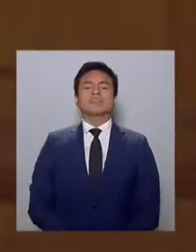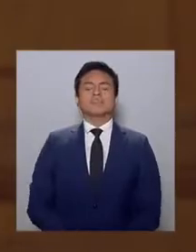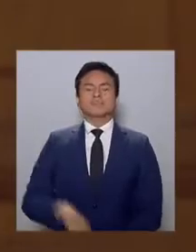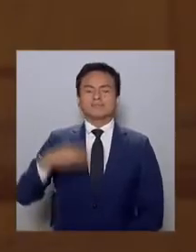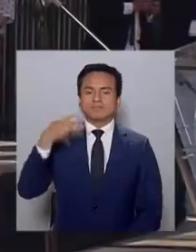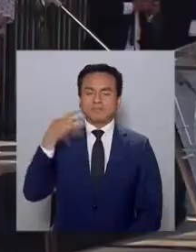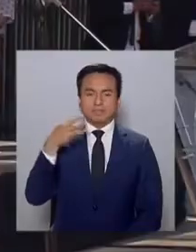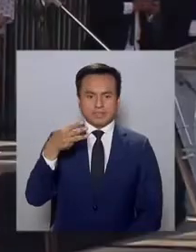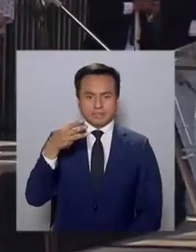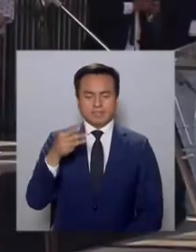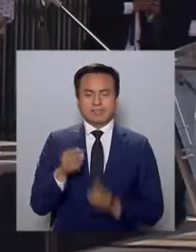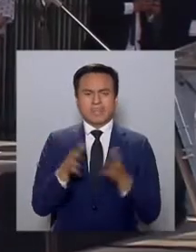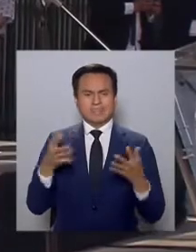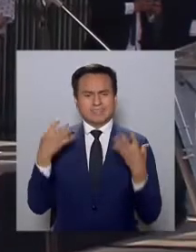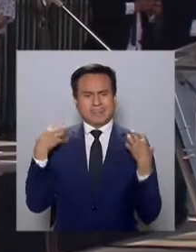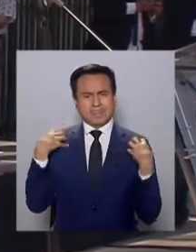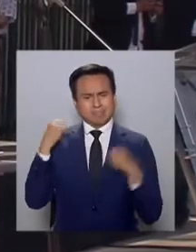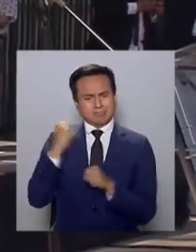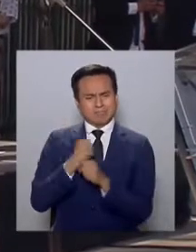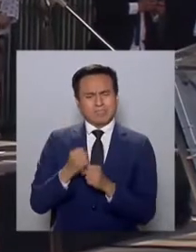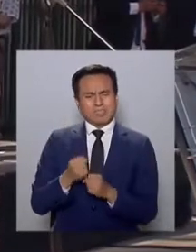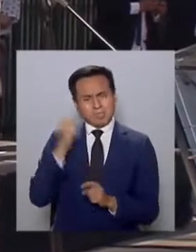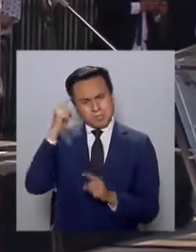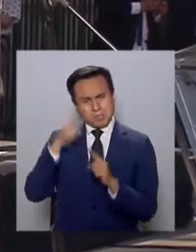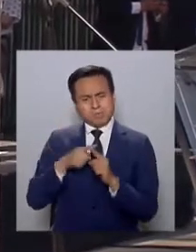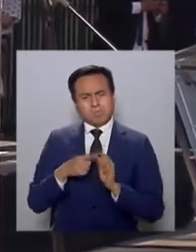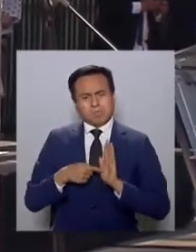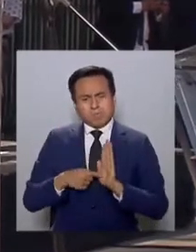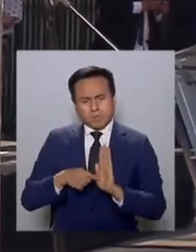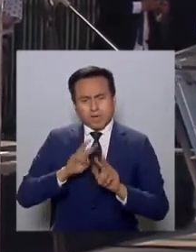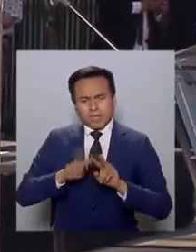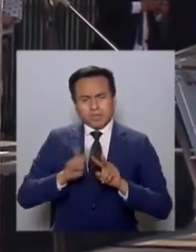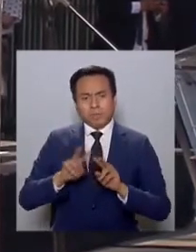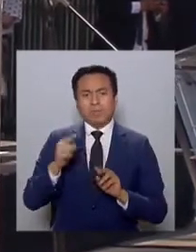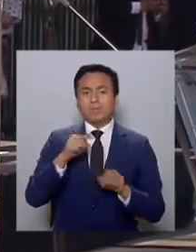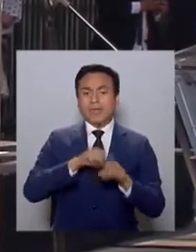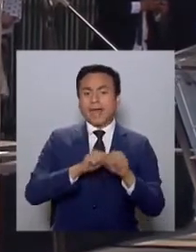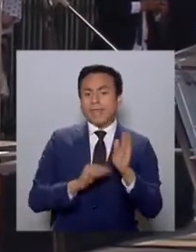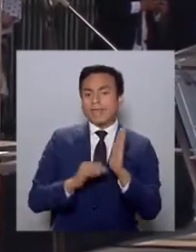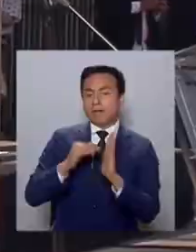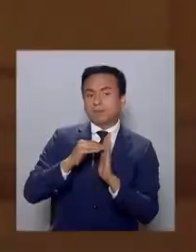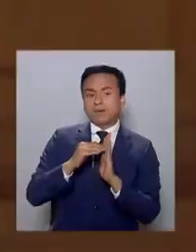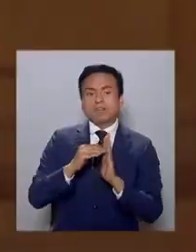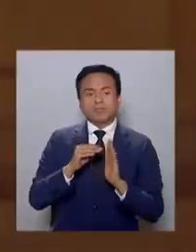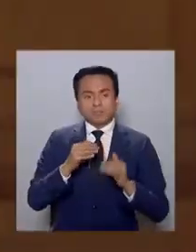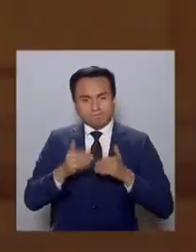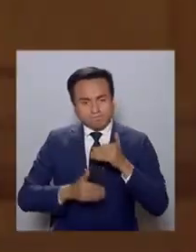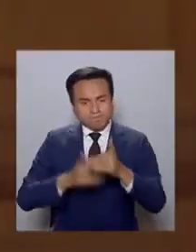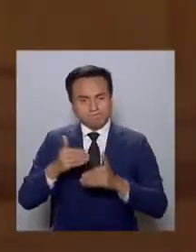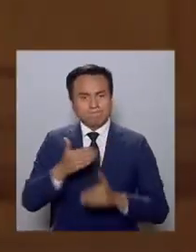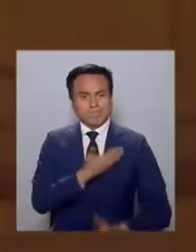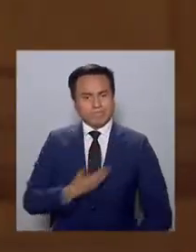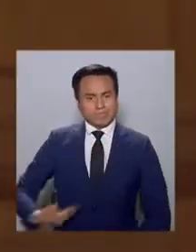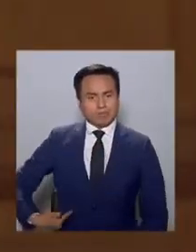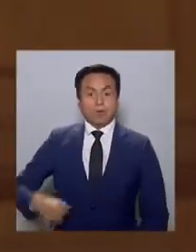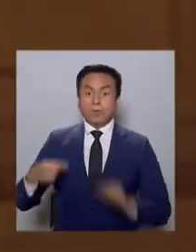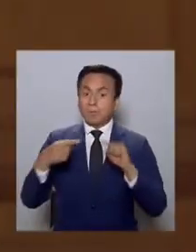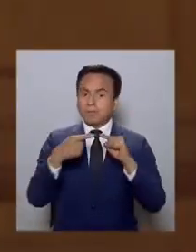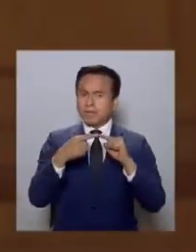tres las grandes tareas que nos hemos propuesto para la primera etapa de nuestro mandato. Primero,